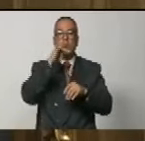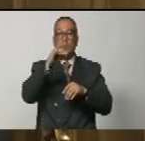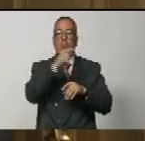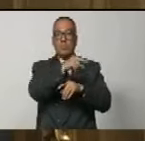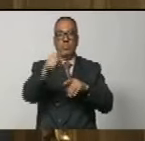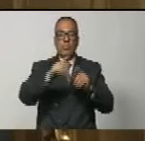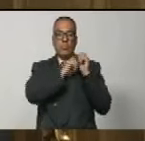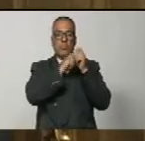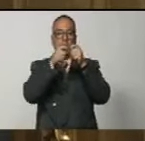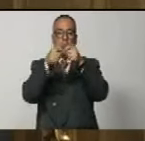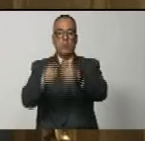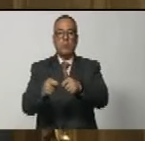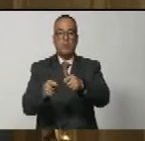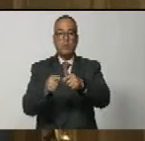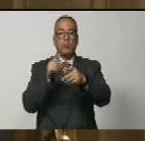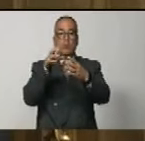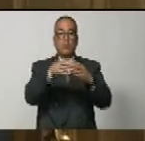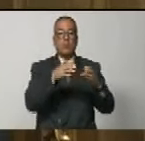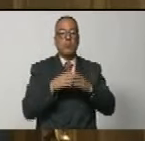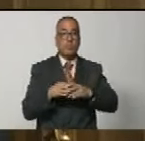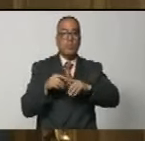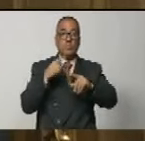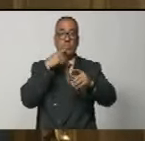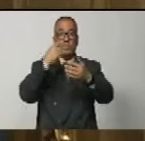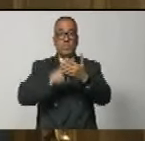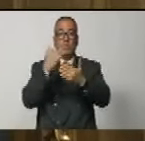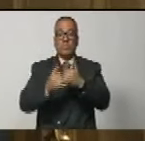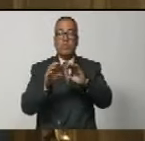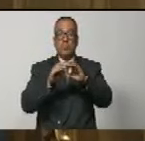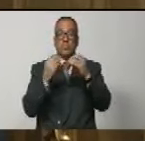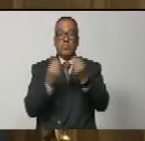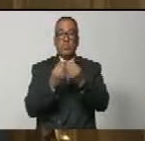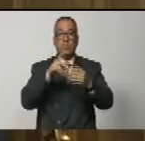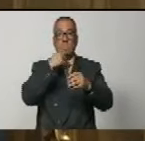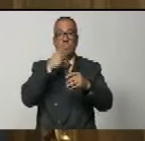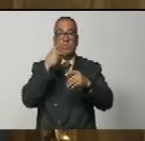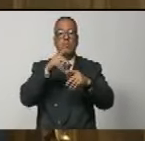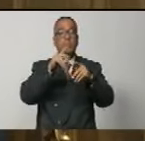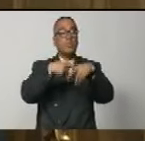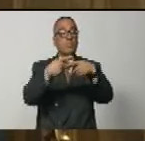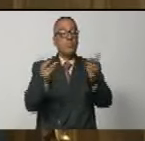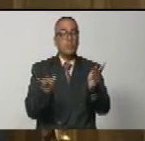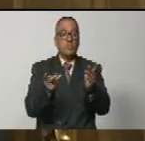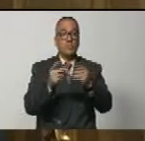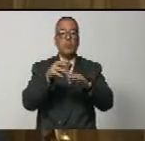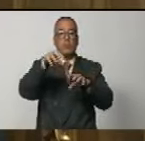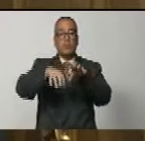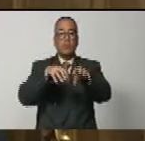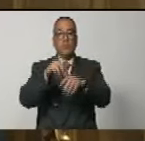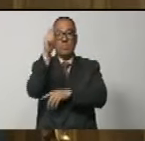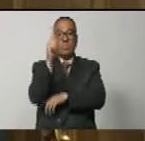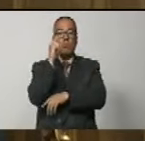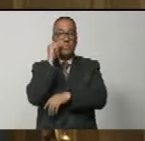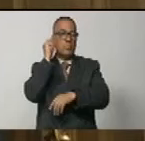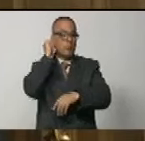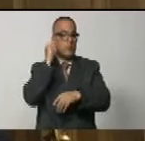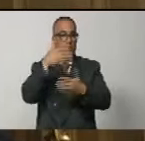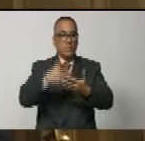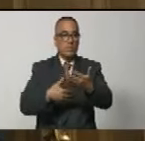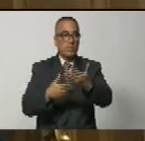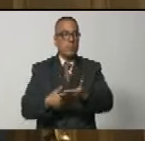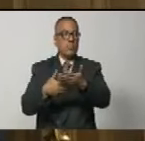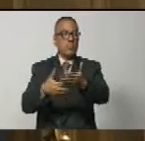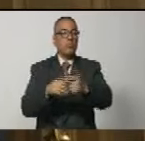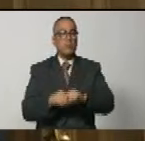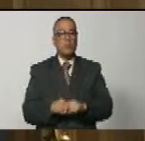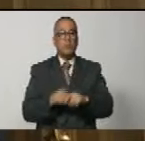las designaciones para los consejos locales de planificación y coordinación de políticas públicas estadales a las diputadas y los diputados indicados en lista